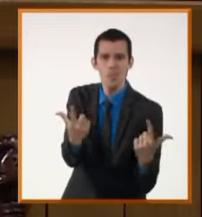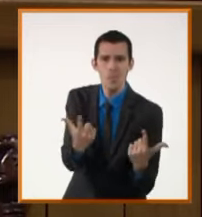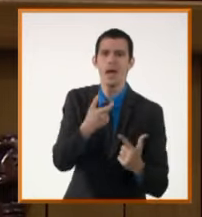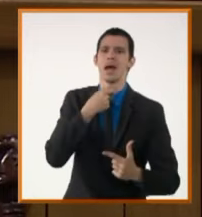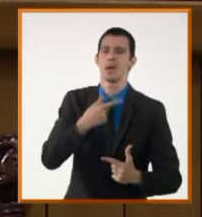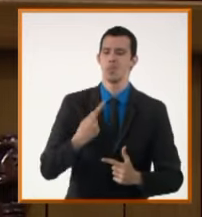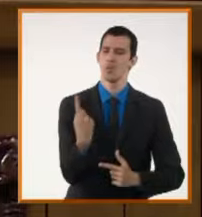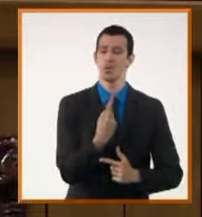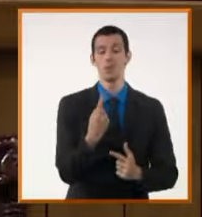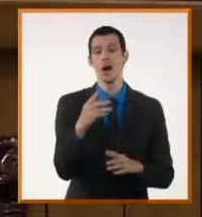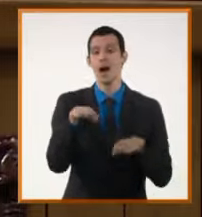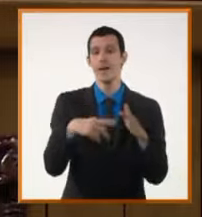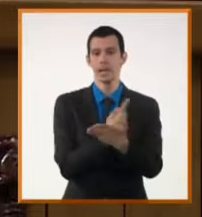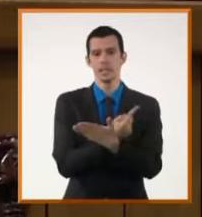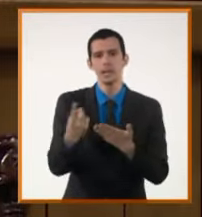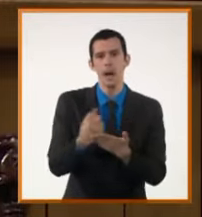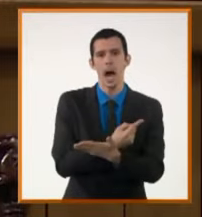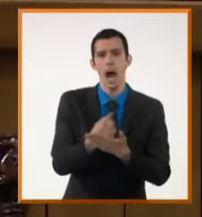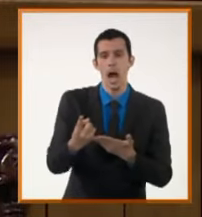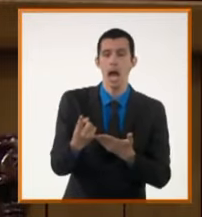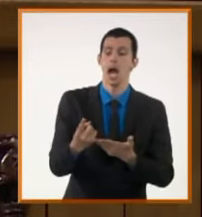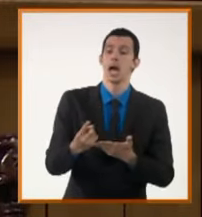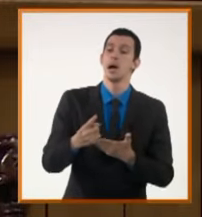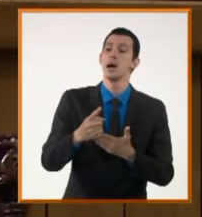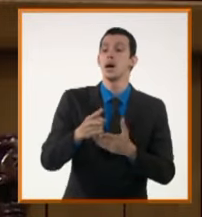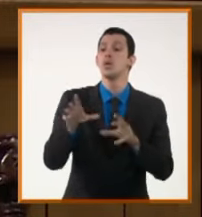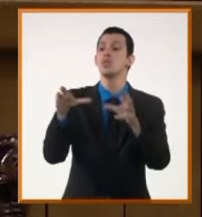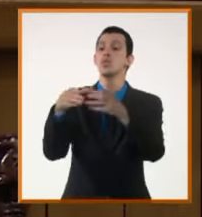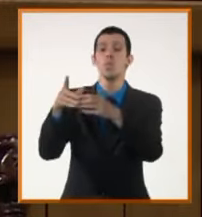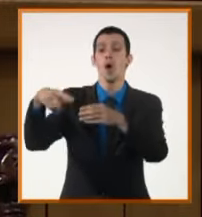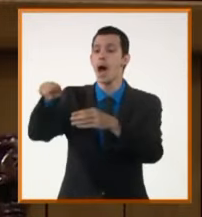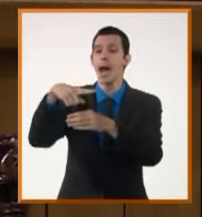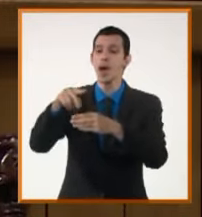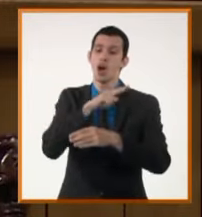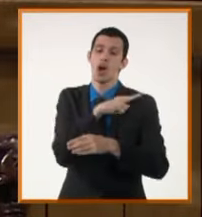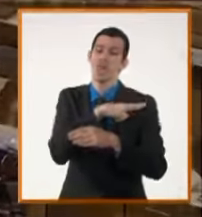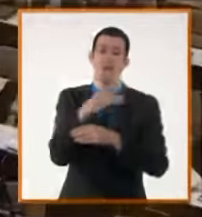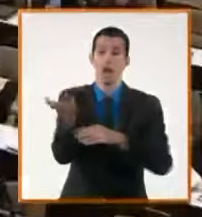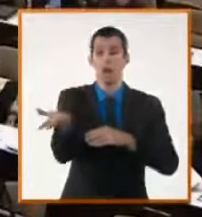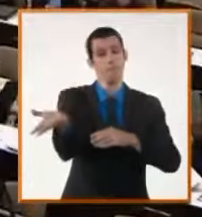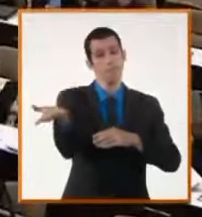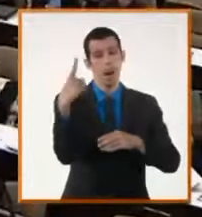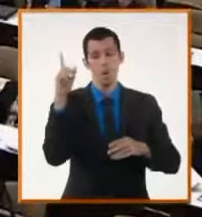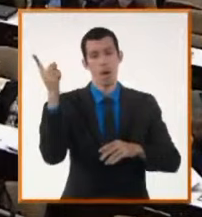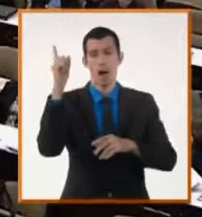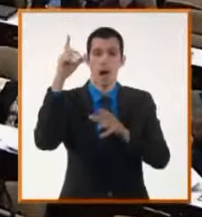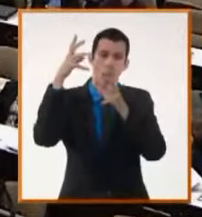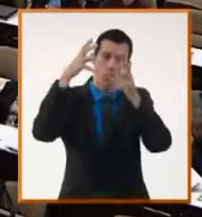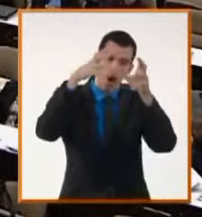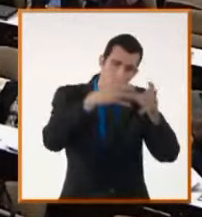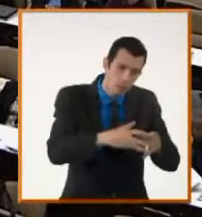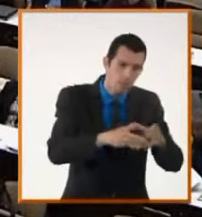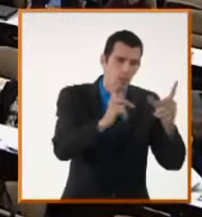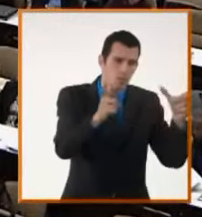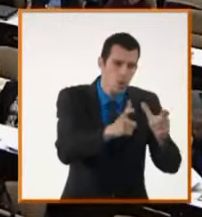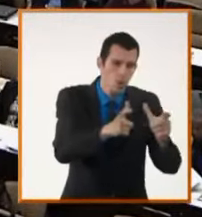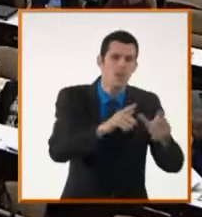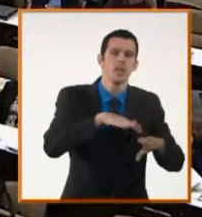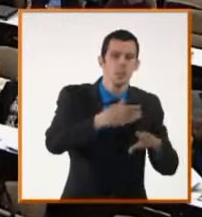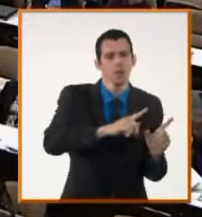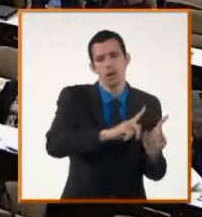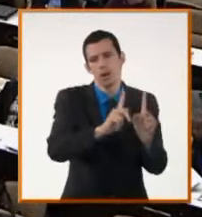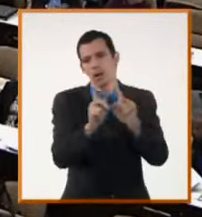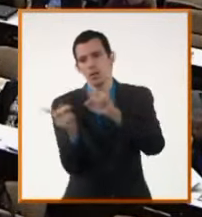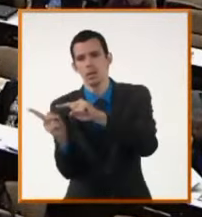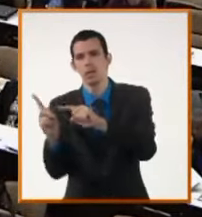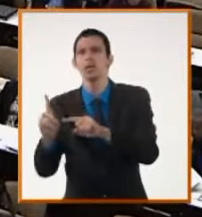provincial. Pero también autocríticamente reconocemos, empezando por nosotros mismos, que varios de los cuadros nuestros